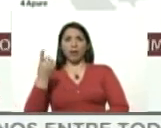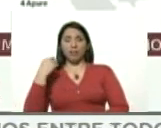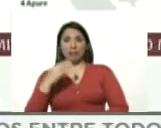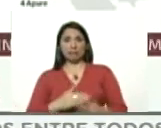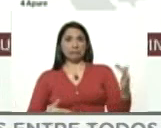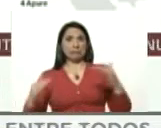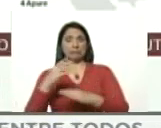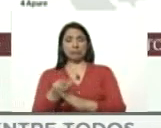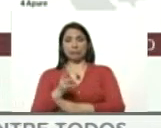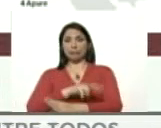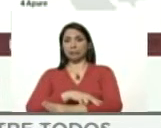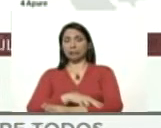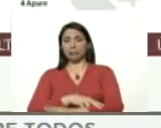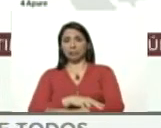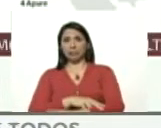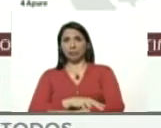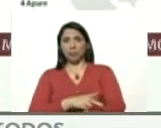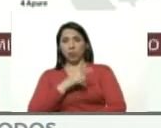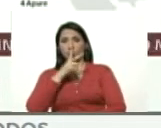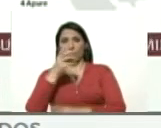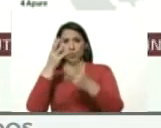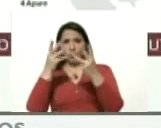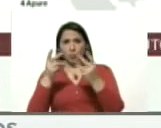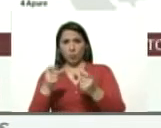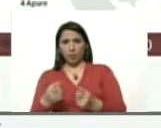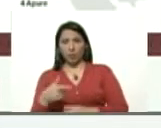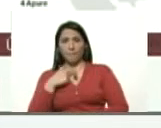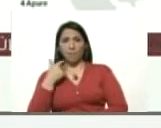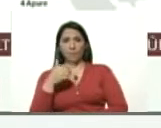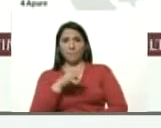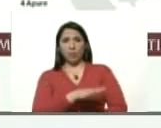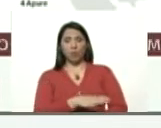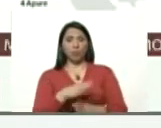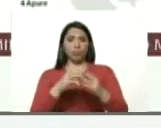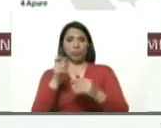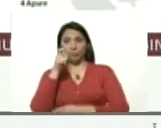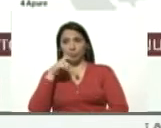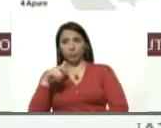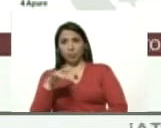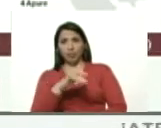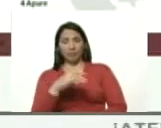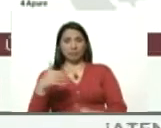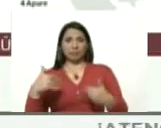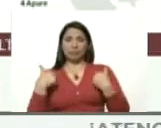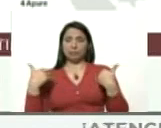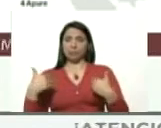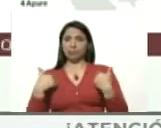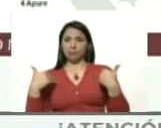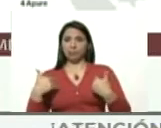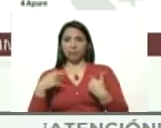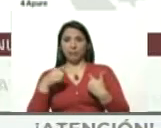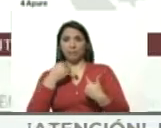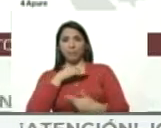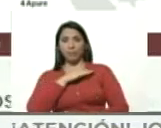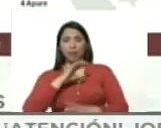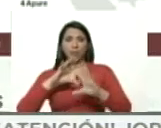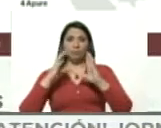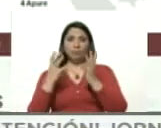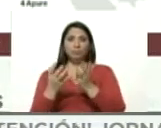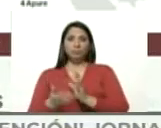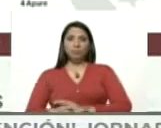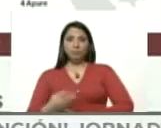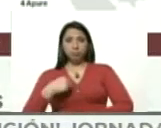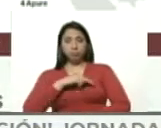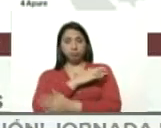récord lamentable de número de fallecidos. Bueno, a todos los pueblos que están afectados por esta pandemia global,